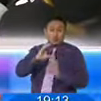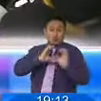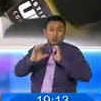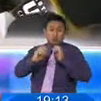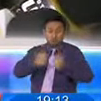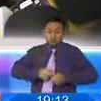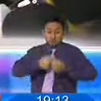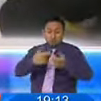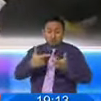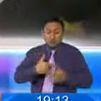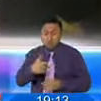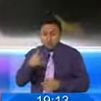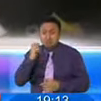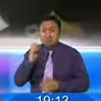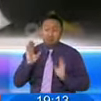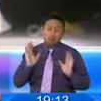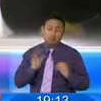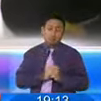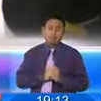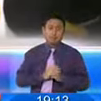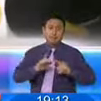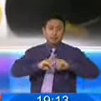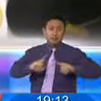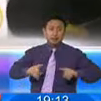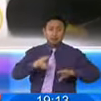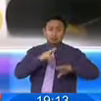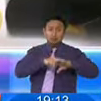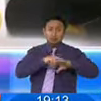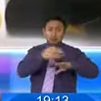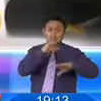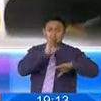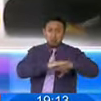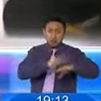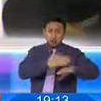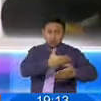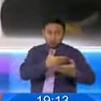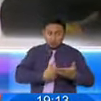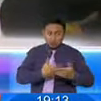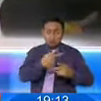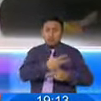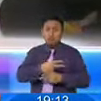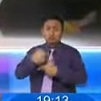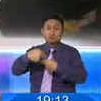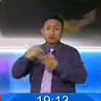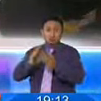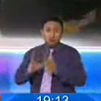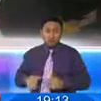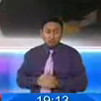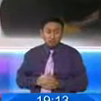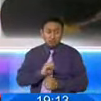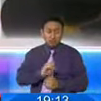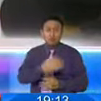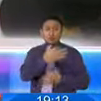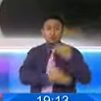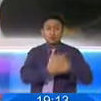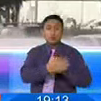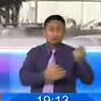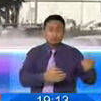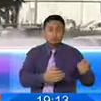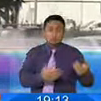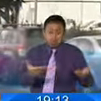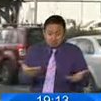comunicación hemos sabido esto, y no tenemos ninguna notificación ni del Consejo de Participación Ciudadana ni del juez que conoce el